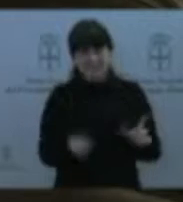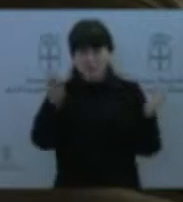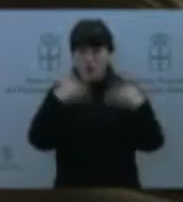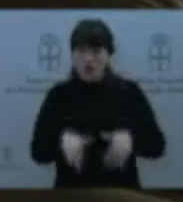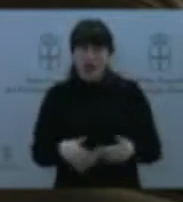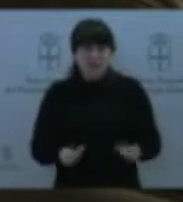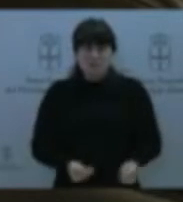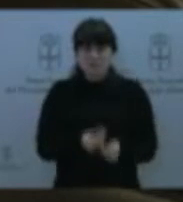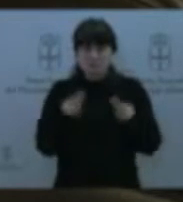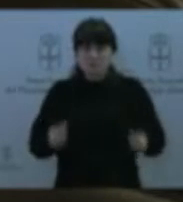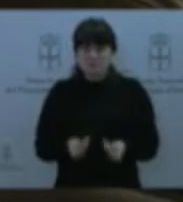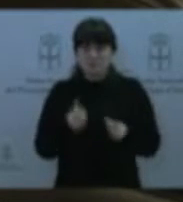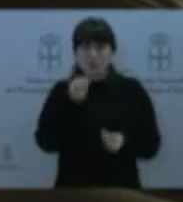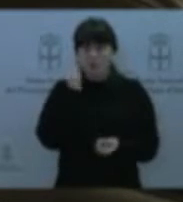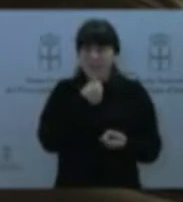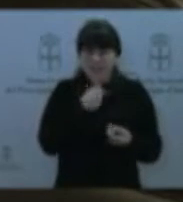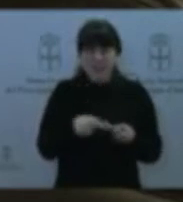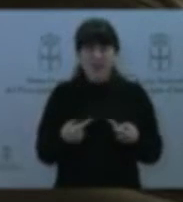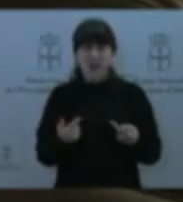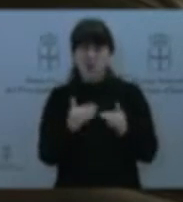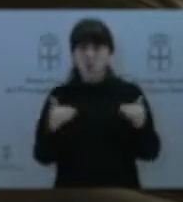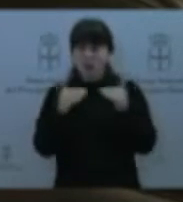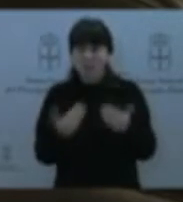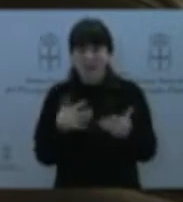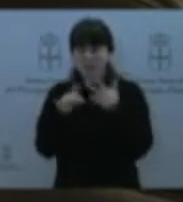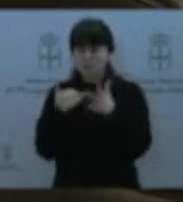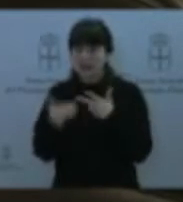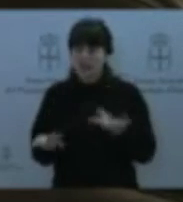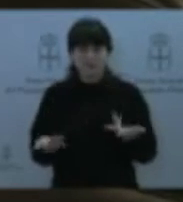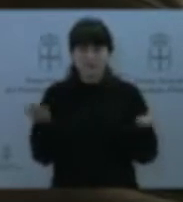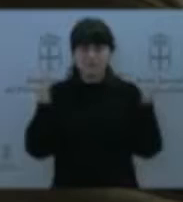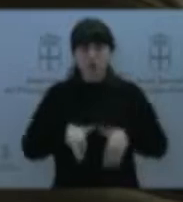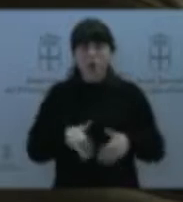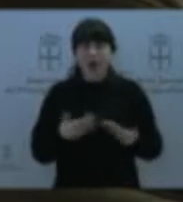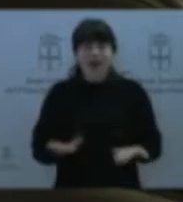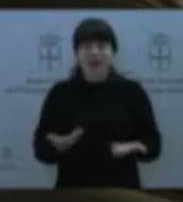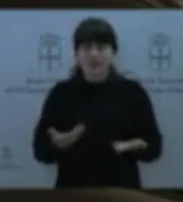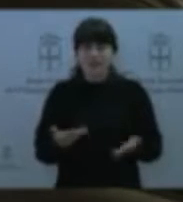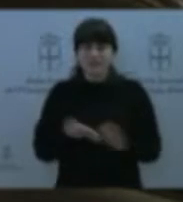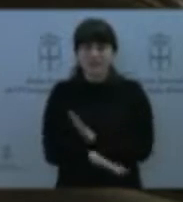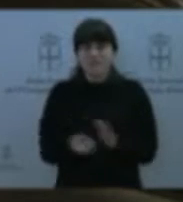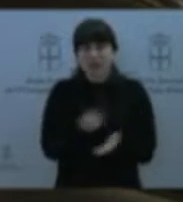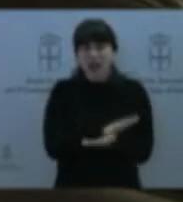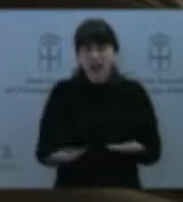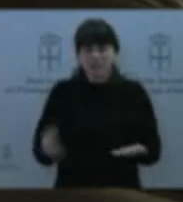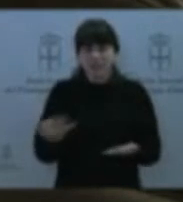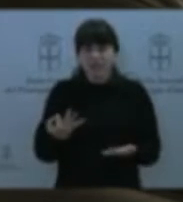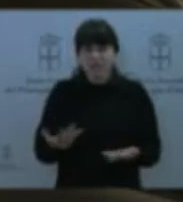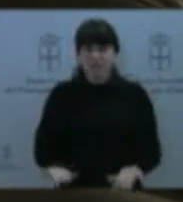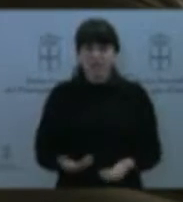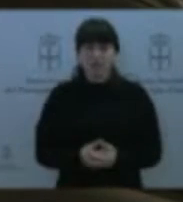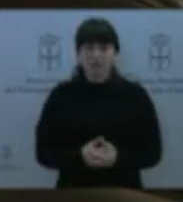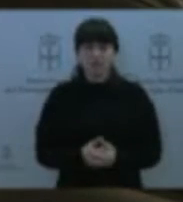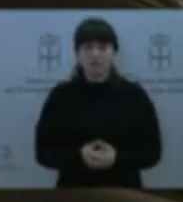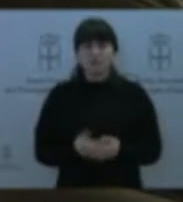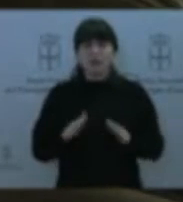de oportunidades, la transparencia. Todas ellas garantías que había que haber preservado. Para nosotros es una convocatoria